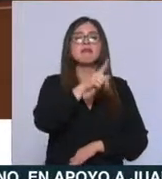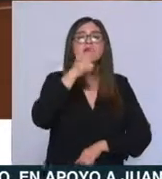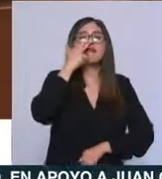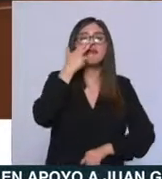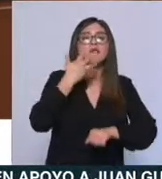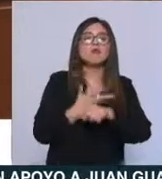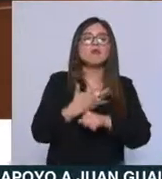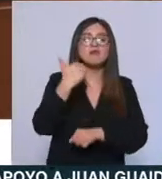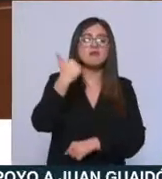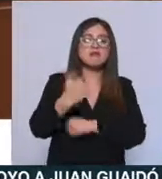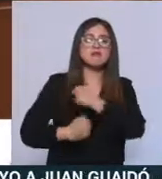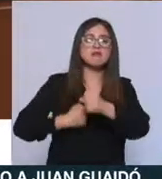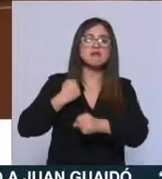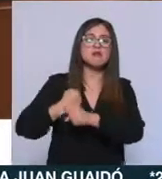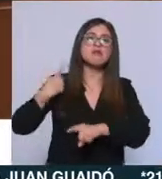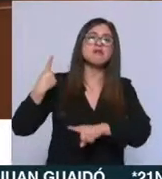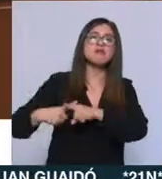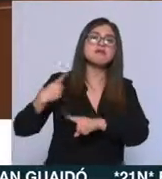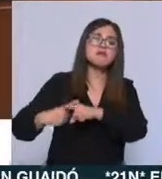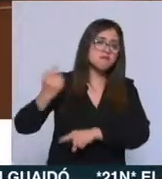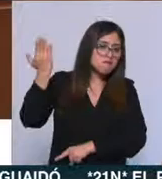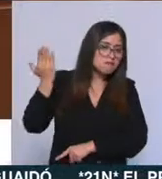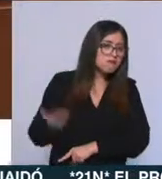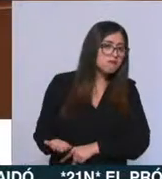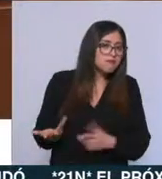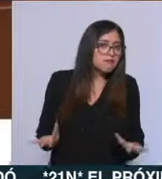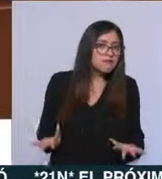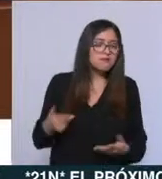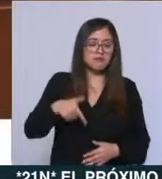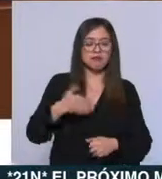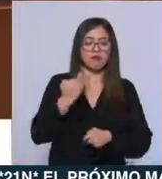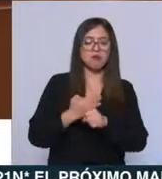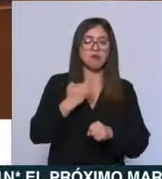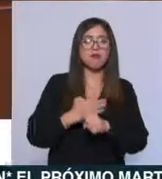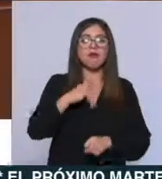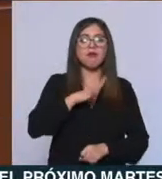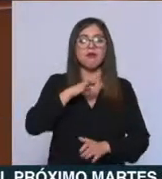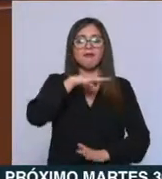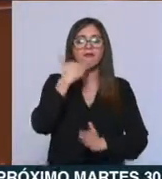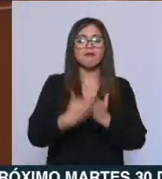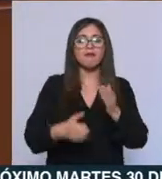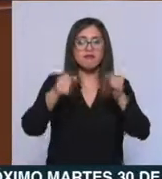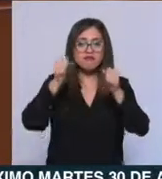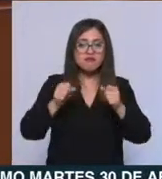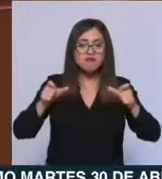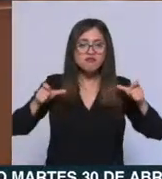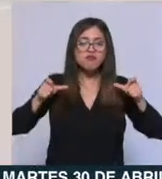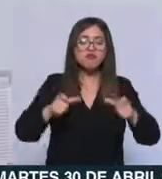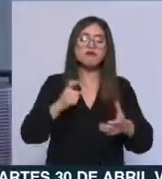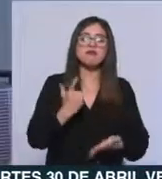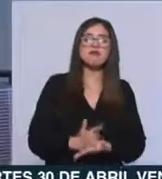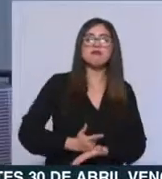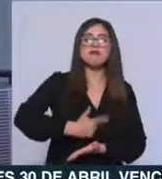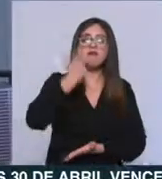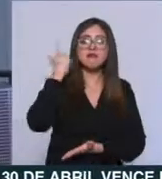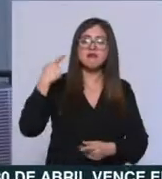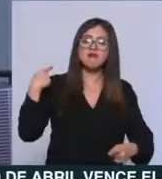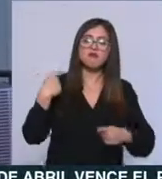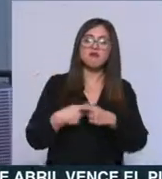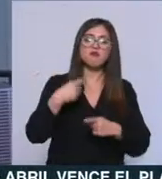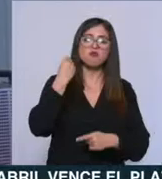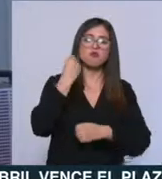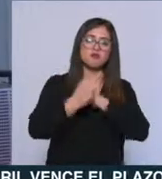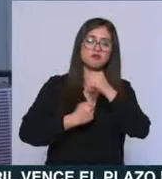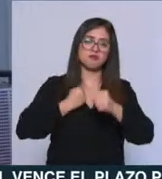con franqueza, padecemos una inseguridad crónica e histórica. Debido a lo anterior,